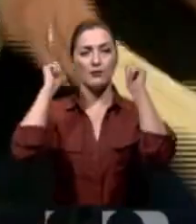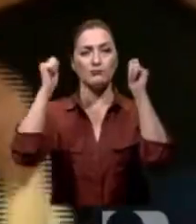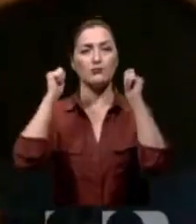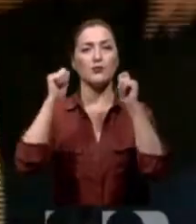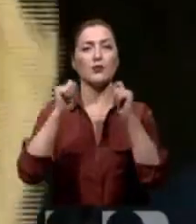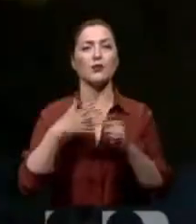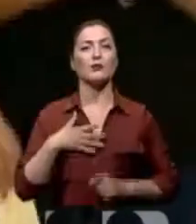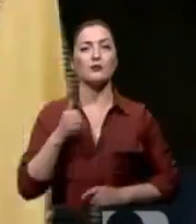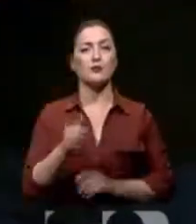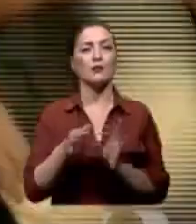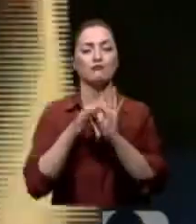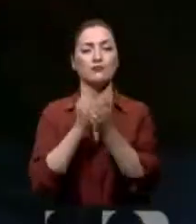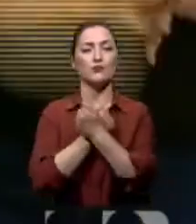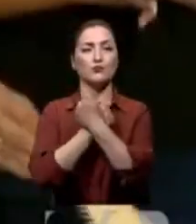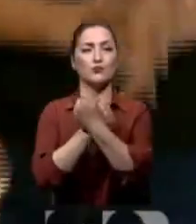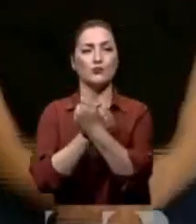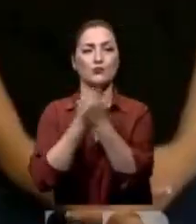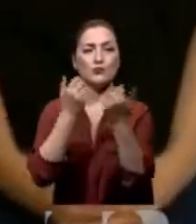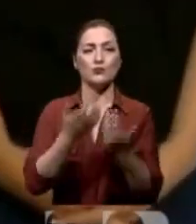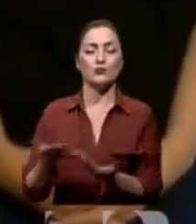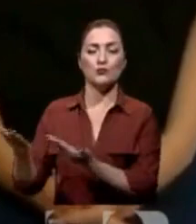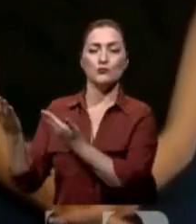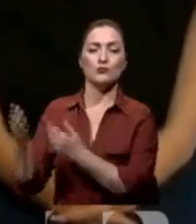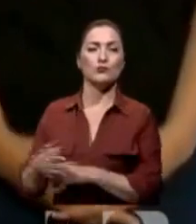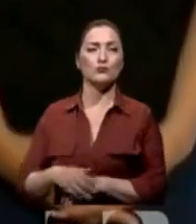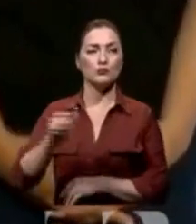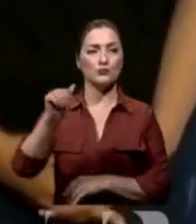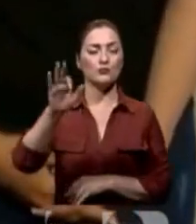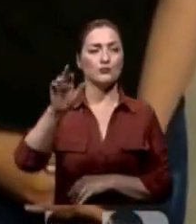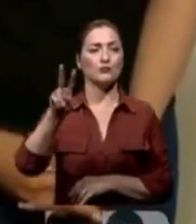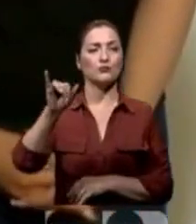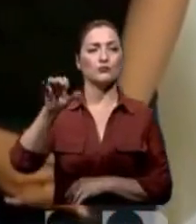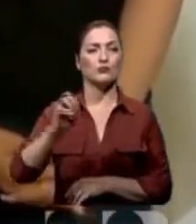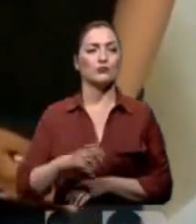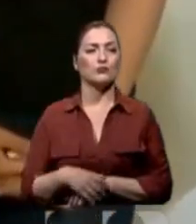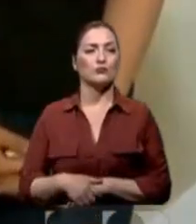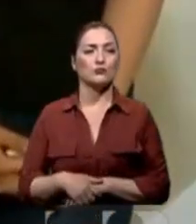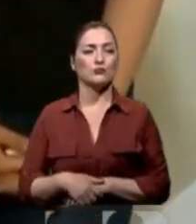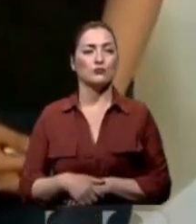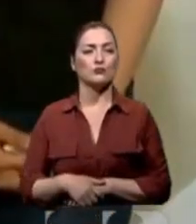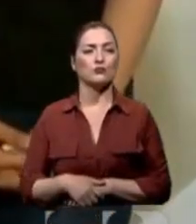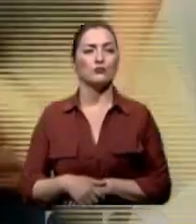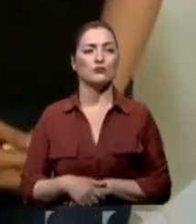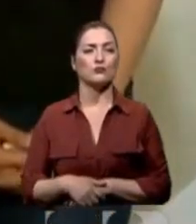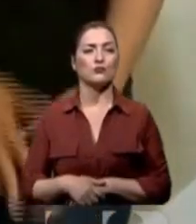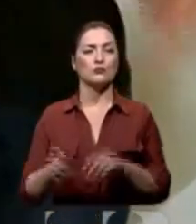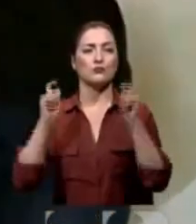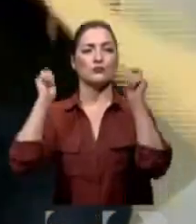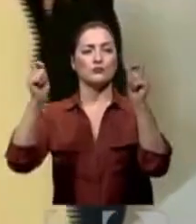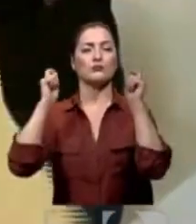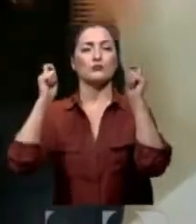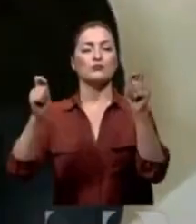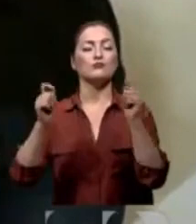mis queridas compañeras, miren, miren cómo nos reciben aquí en Atavío y Manduca. ¡Esas barras! ¿Qué pasó? ¡Se ve!